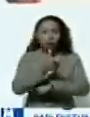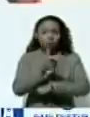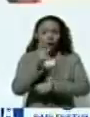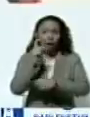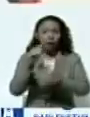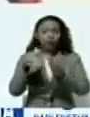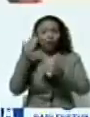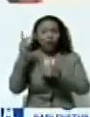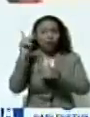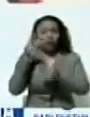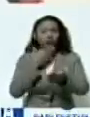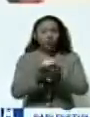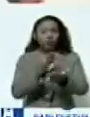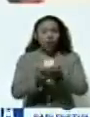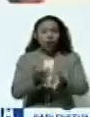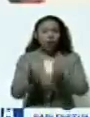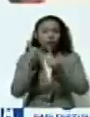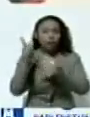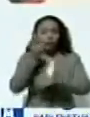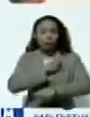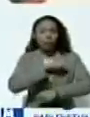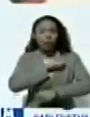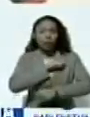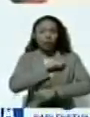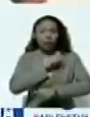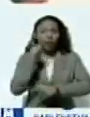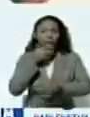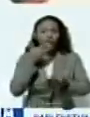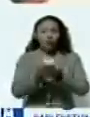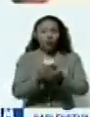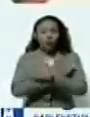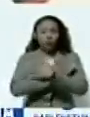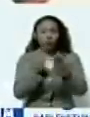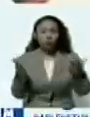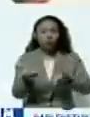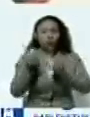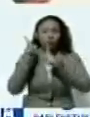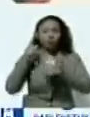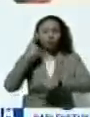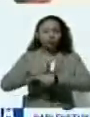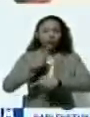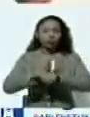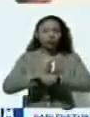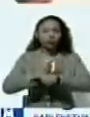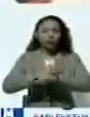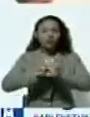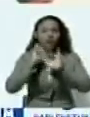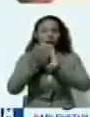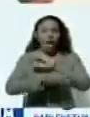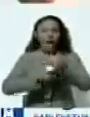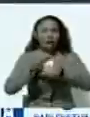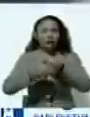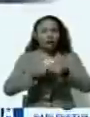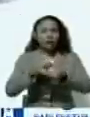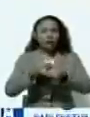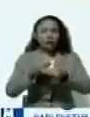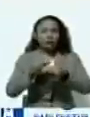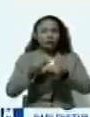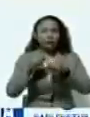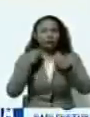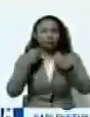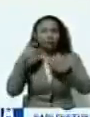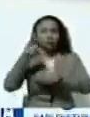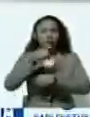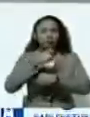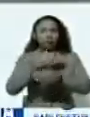extranjero es solicitado por las autoridades de España y fue puesto a disposición de la autoridad competente con el fin de realizar los trámites necesarios para entregarlo